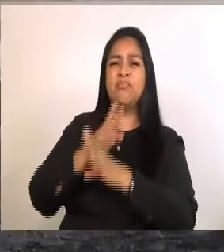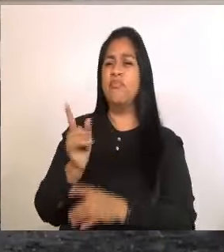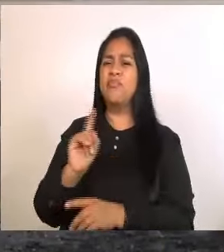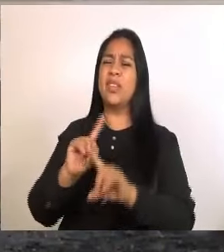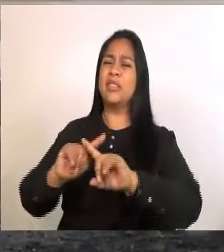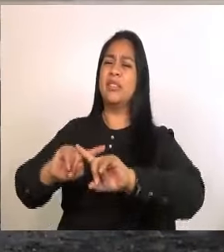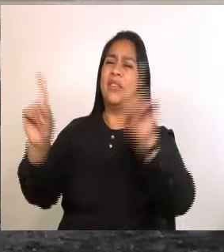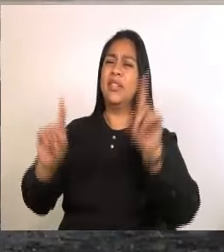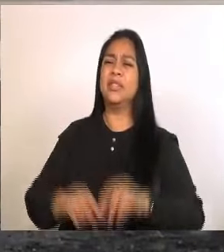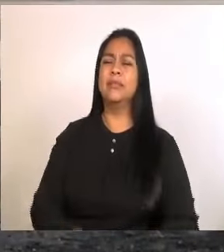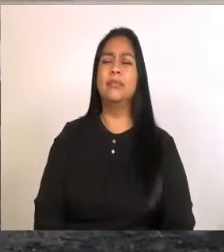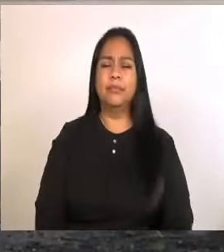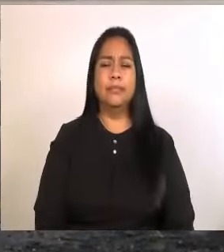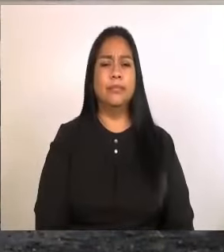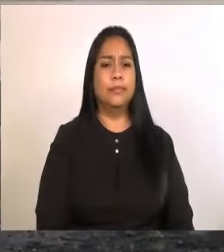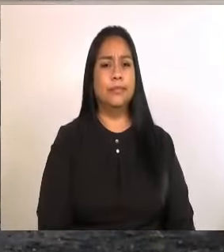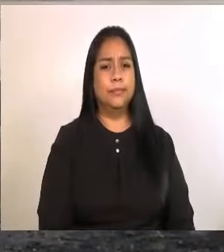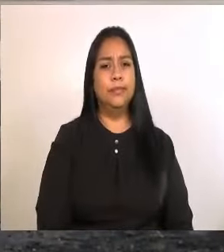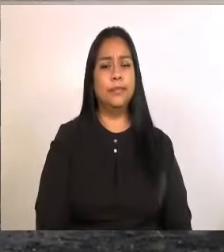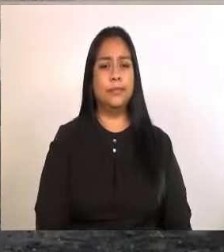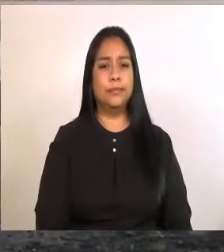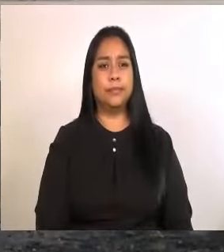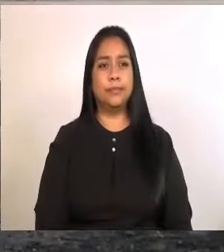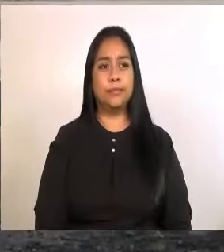diferente. Gracias, señor canciller.